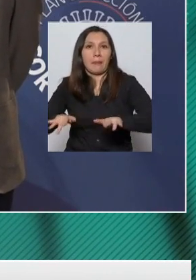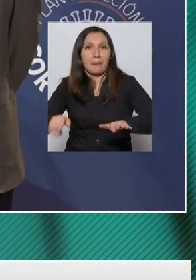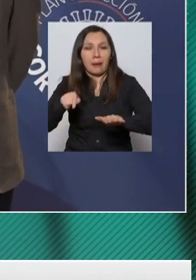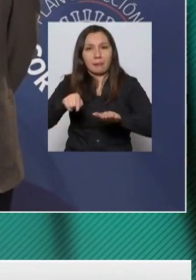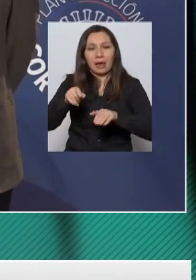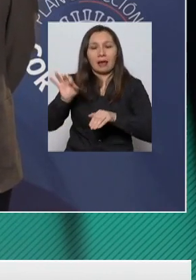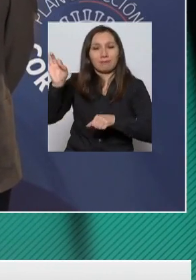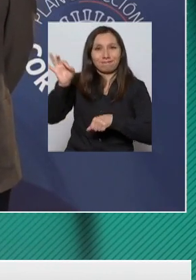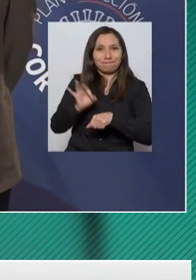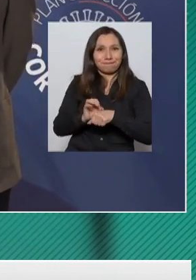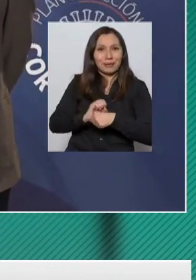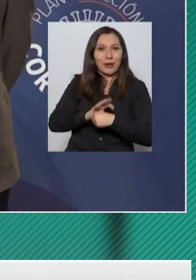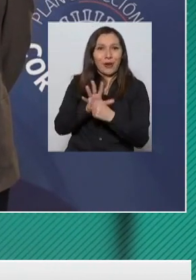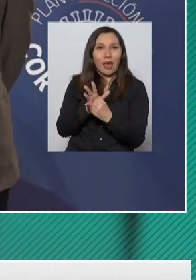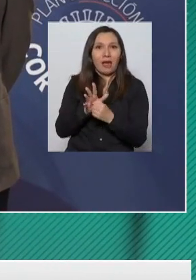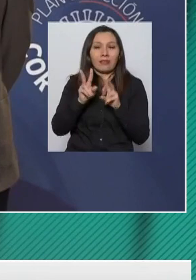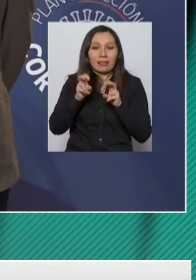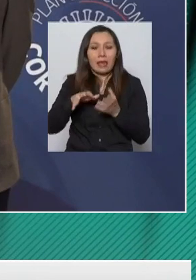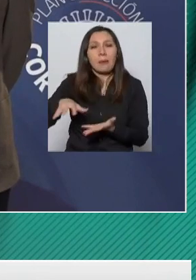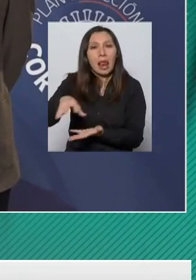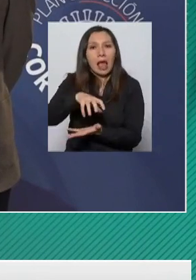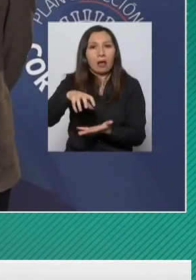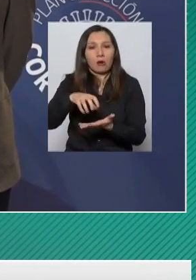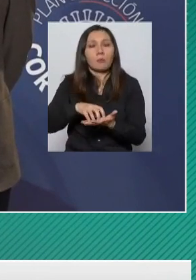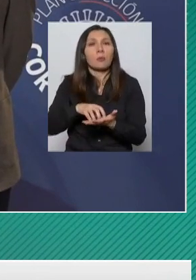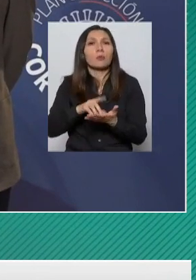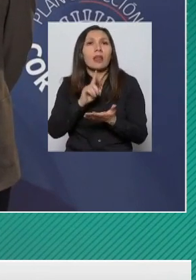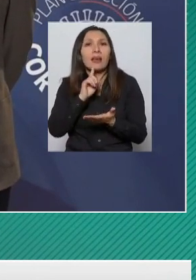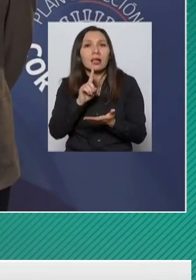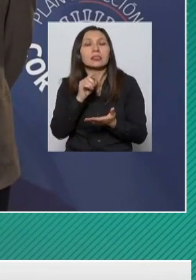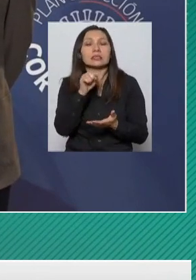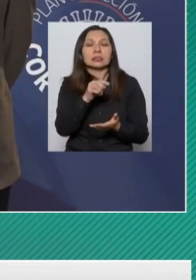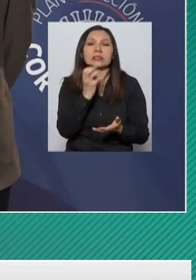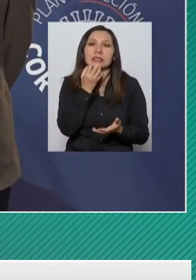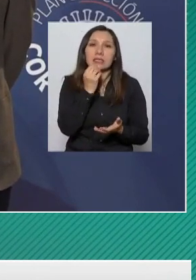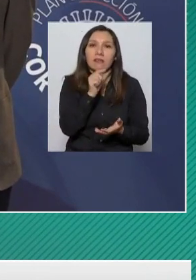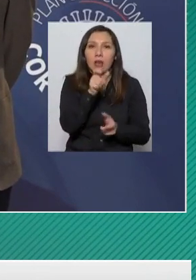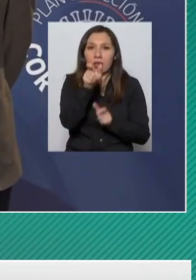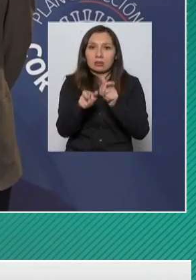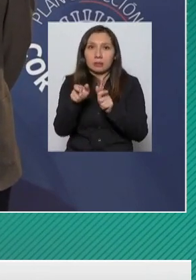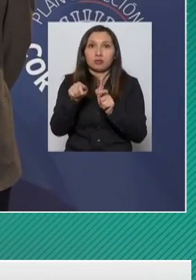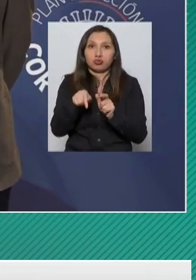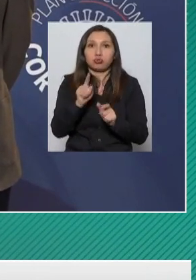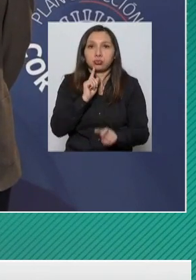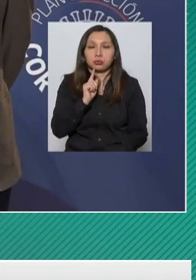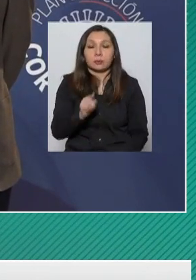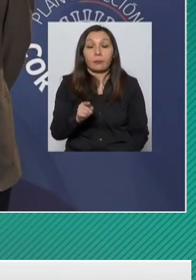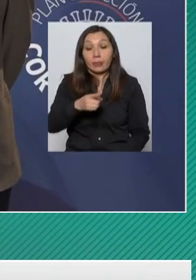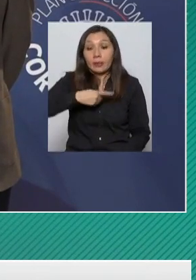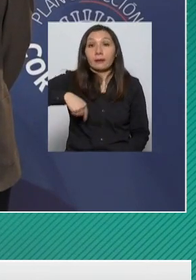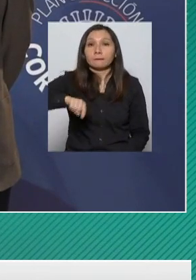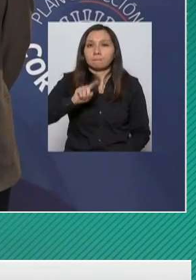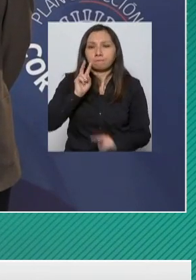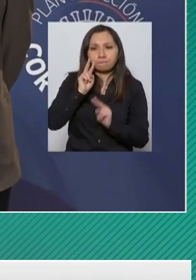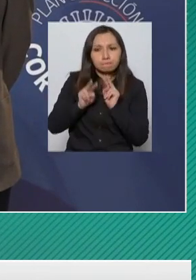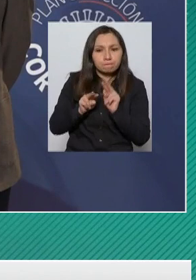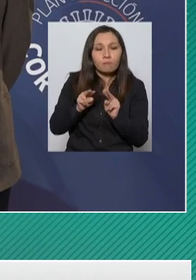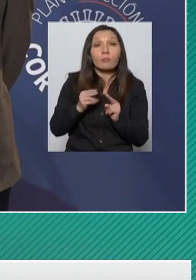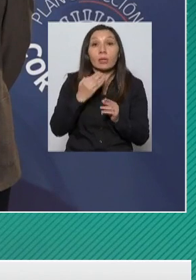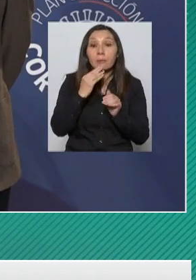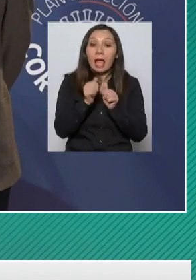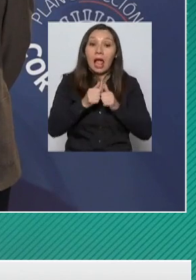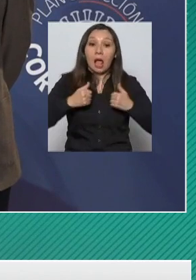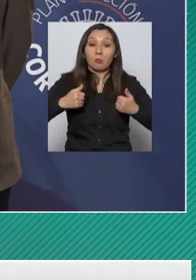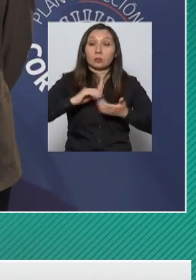del virus dentro de esta comuna particularmente donde se encuentra en estos casos nosotros estamos mirando y la